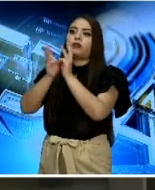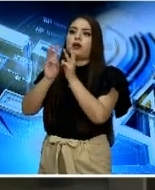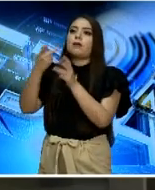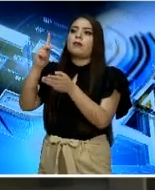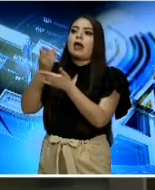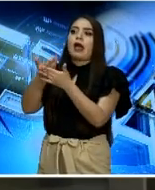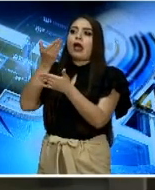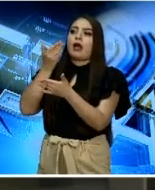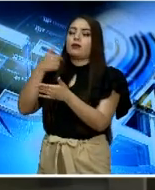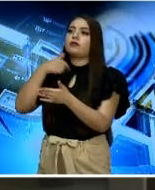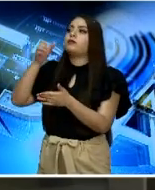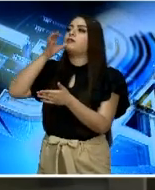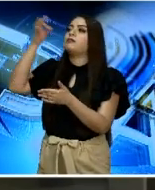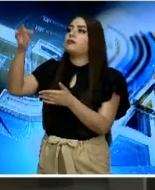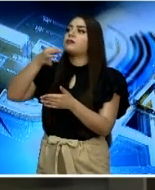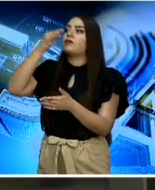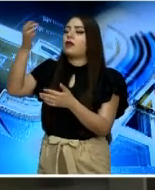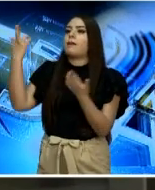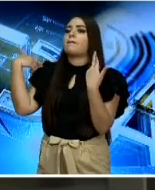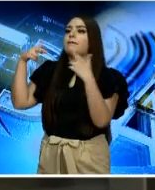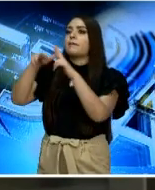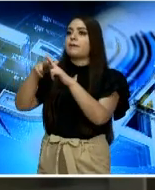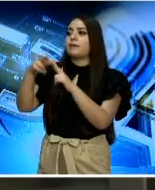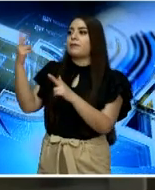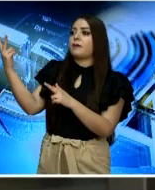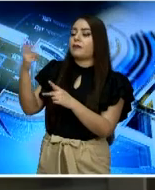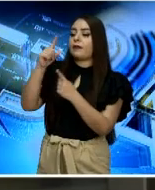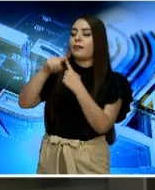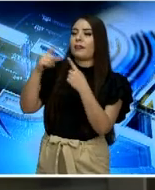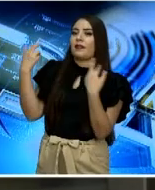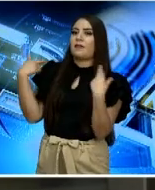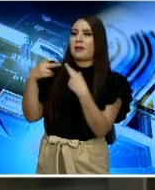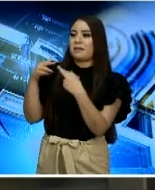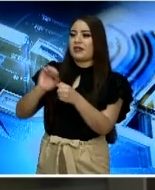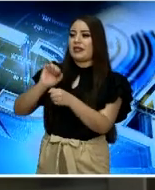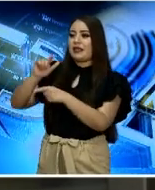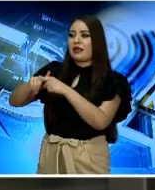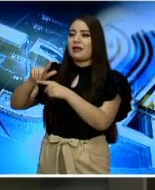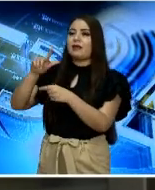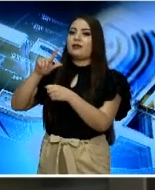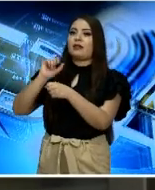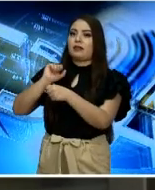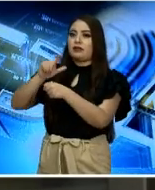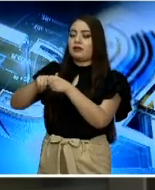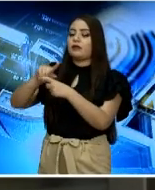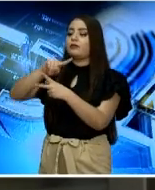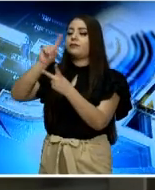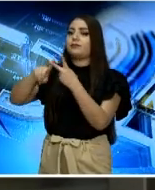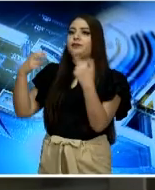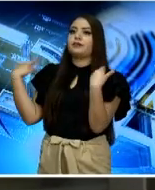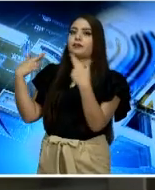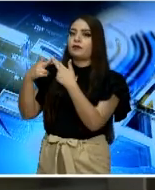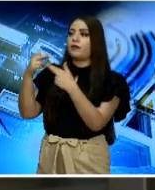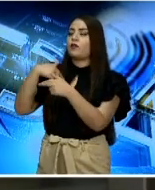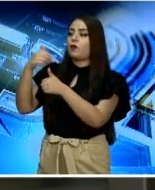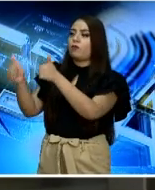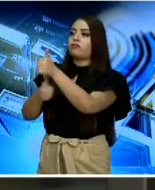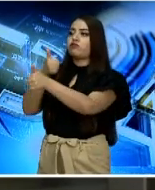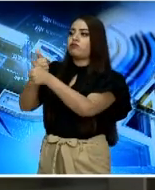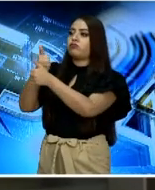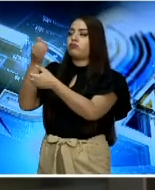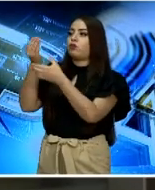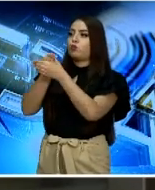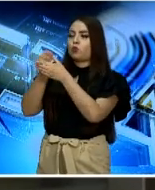2 maestras del plantel del salón y a la de apoyo mi situación, por lo cual decidimos tener comunicación por celular privado y así nos manejamos